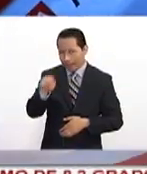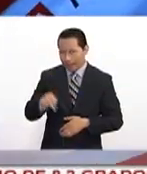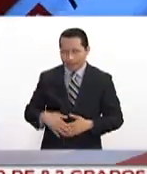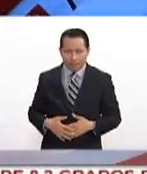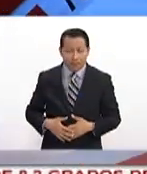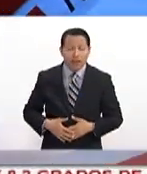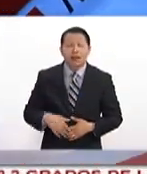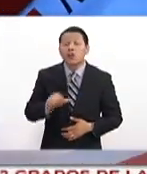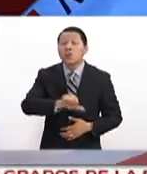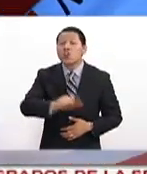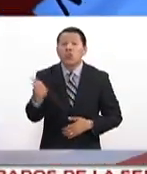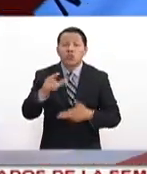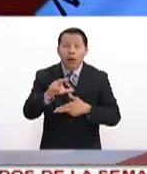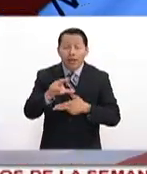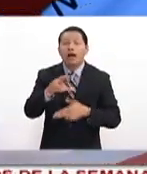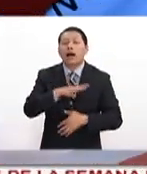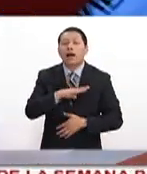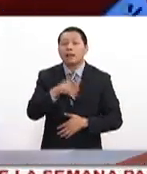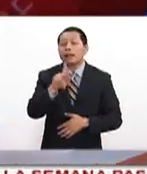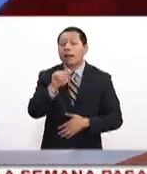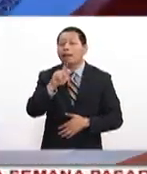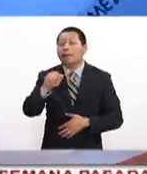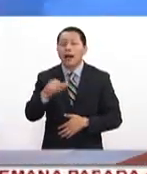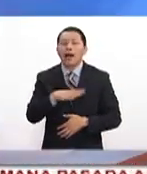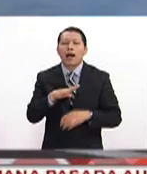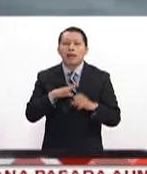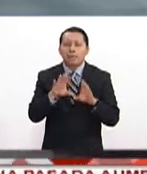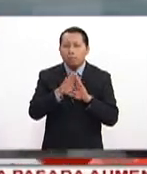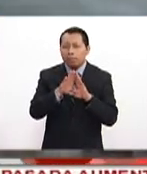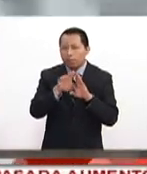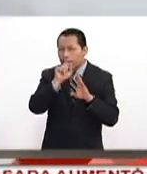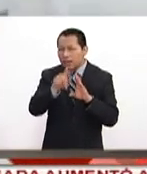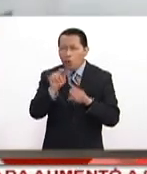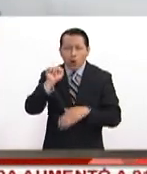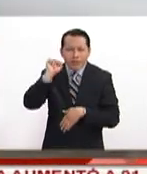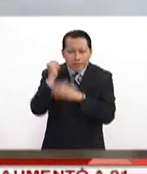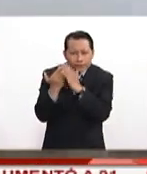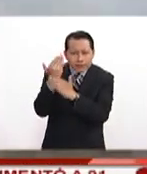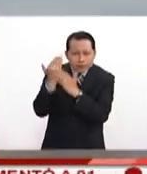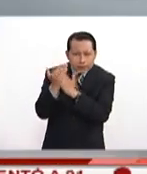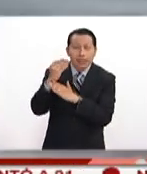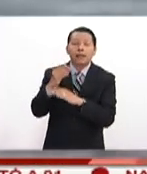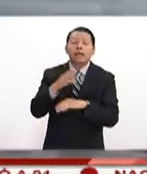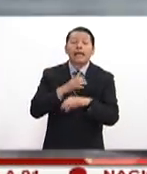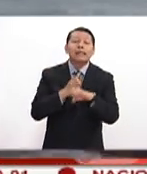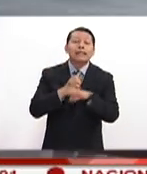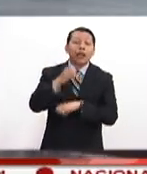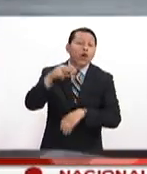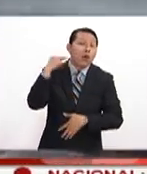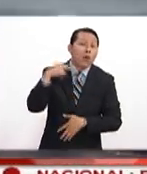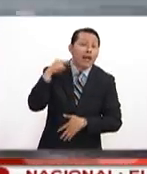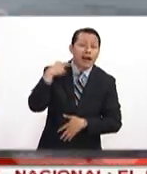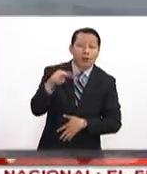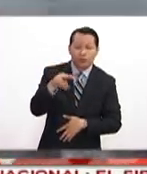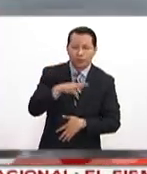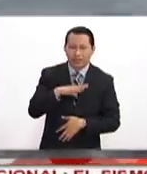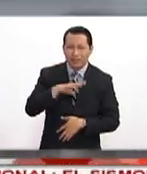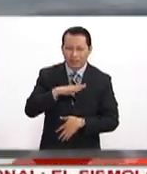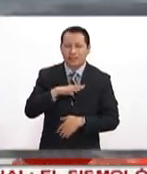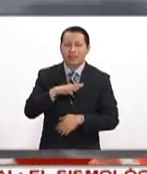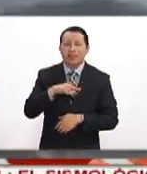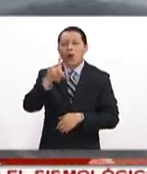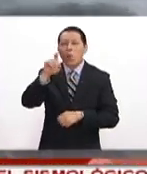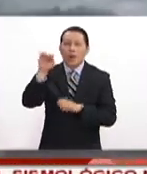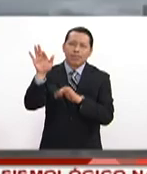Mientras tanto, otro huracán, el huracán Katia, impactó la madrugada del sábado el estado de Veracruz, donde debido a los deslaves,